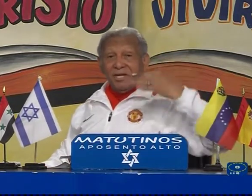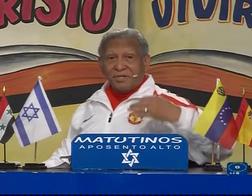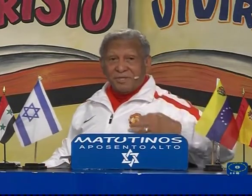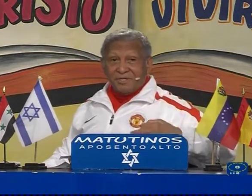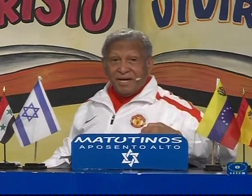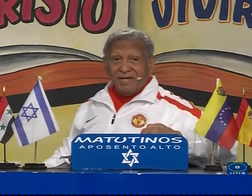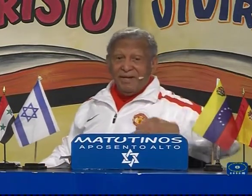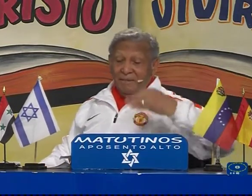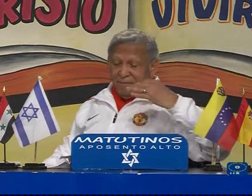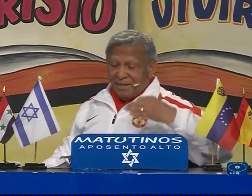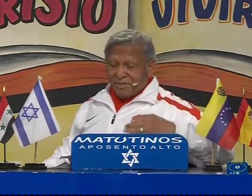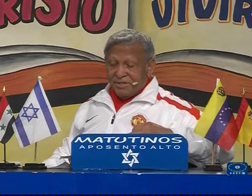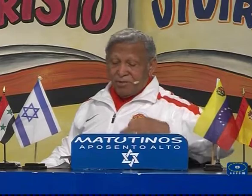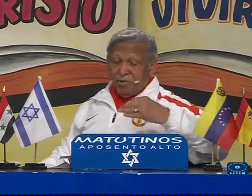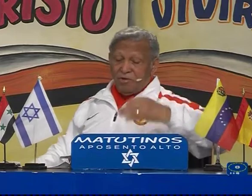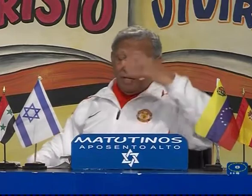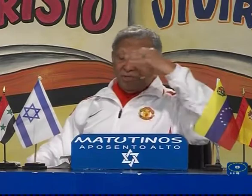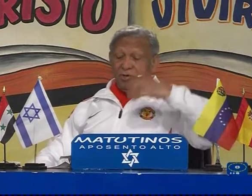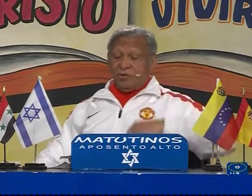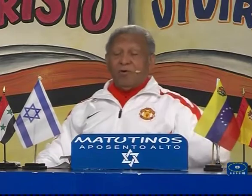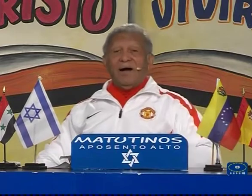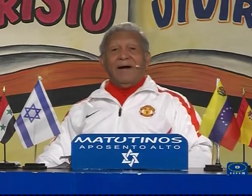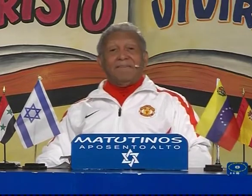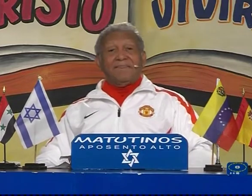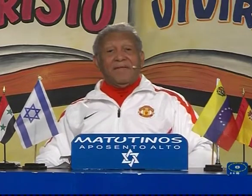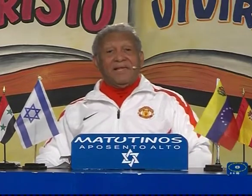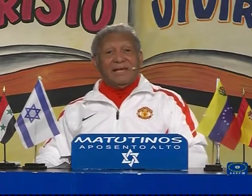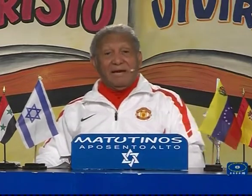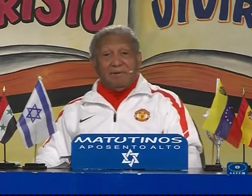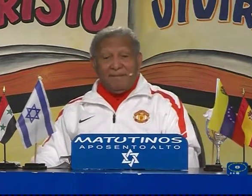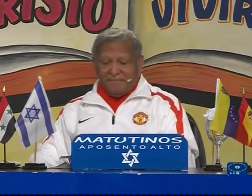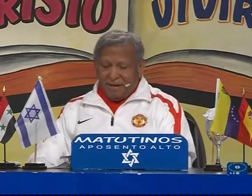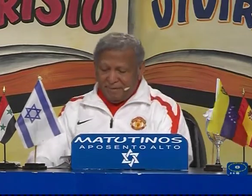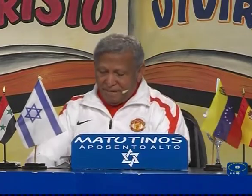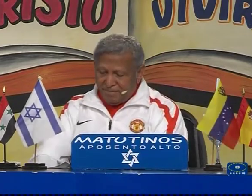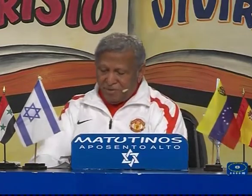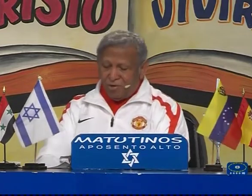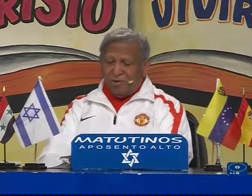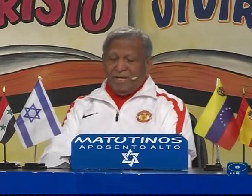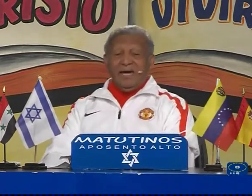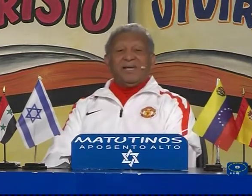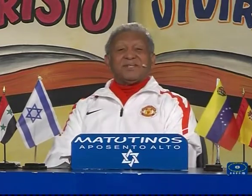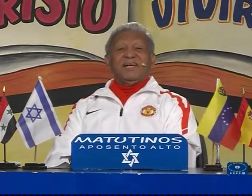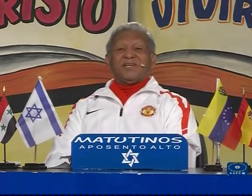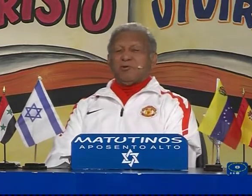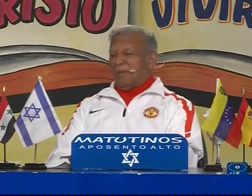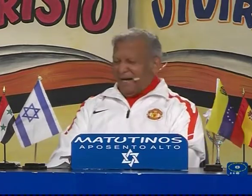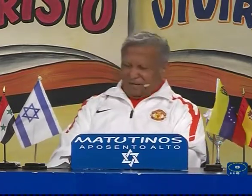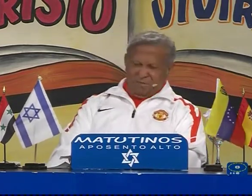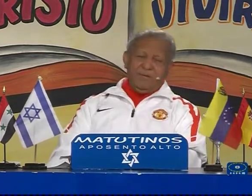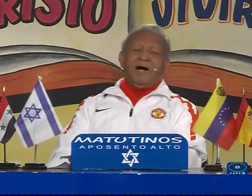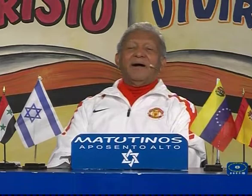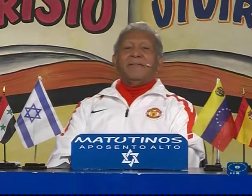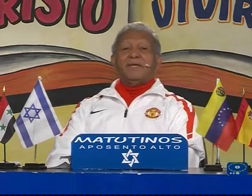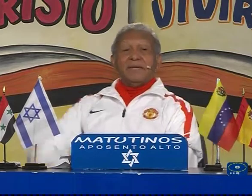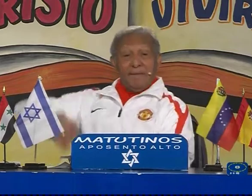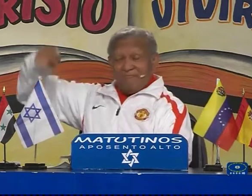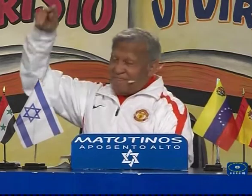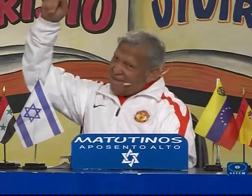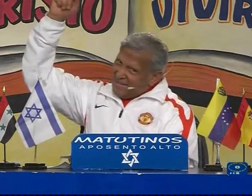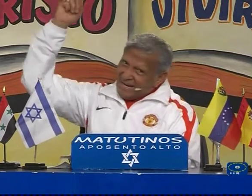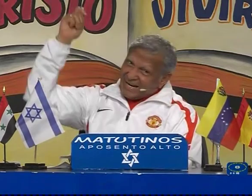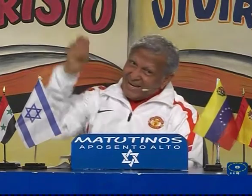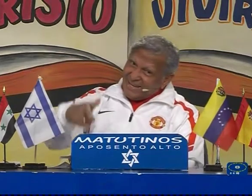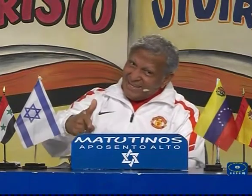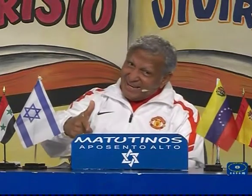capítulo 16, versículo 18. Antes del quebrantamiento es la soberbia, y